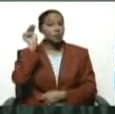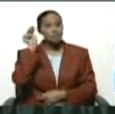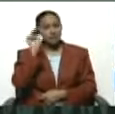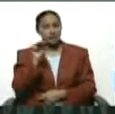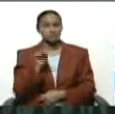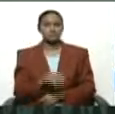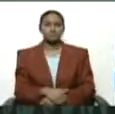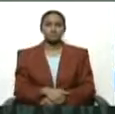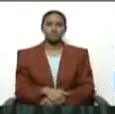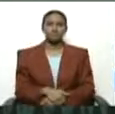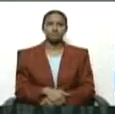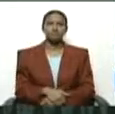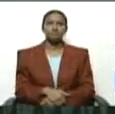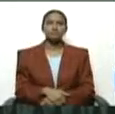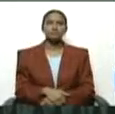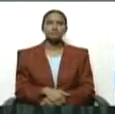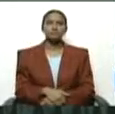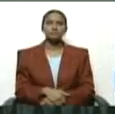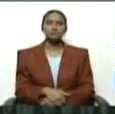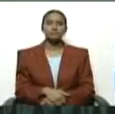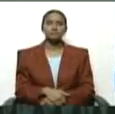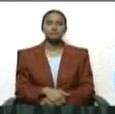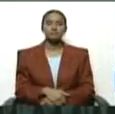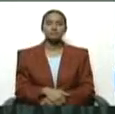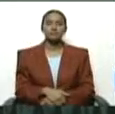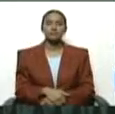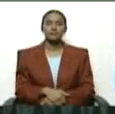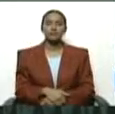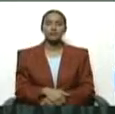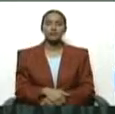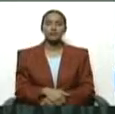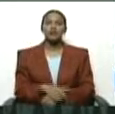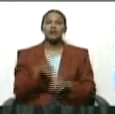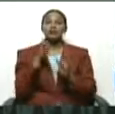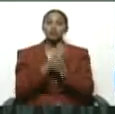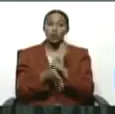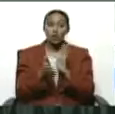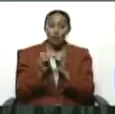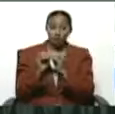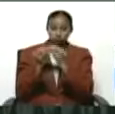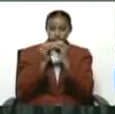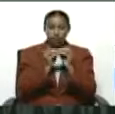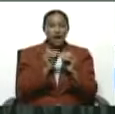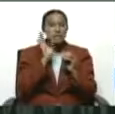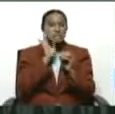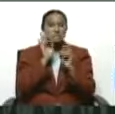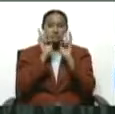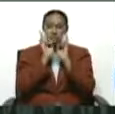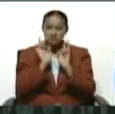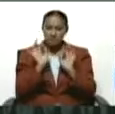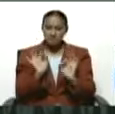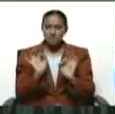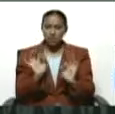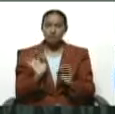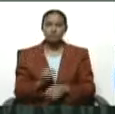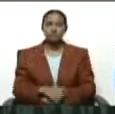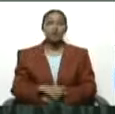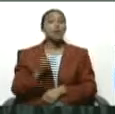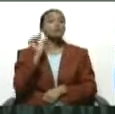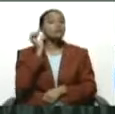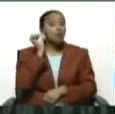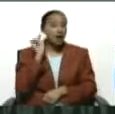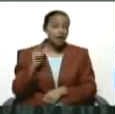por nuestro Rafael Urdaneta, Mesas Técnicas de Reciclaje y Aseo, Movimiento Imán, Mujeres